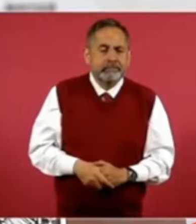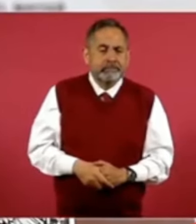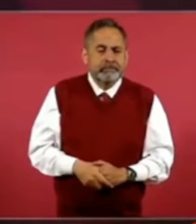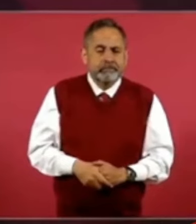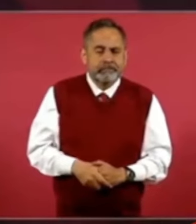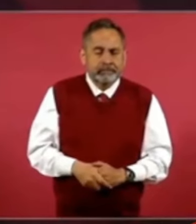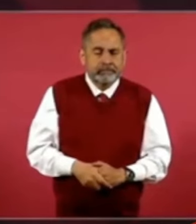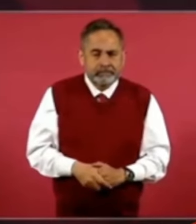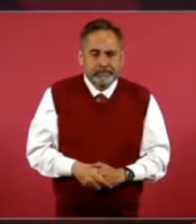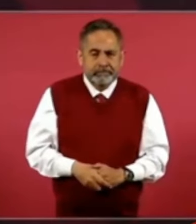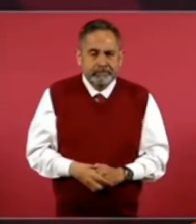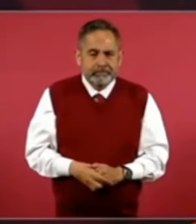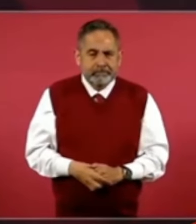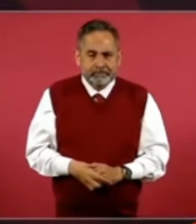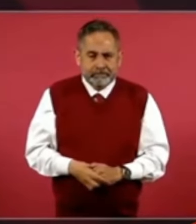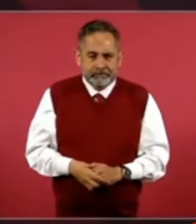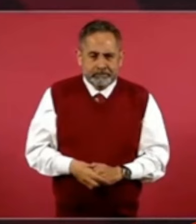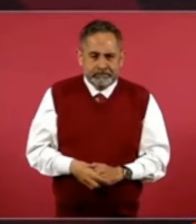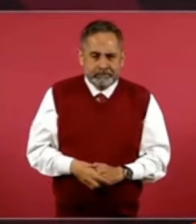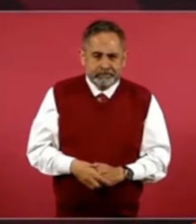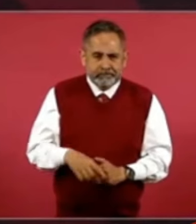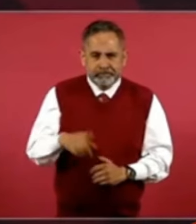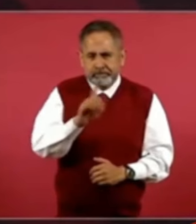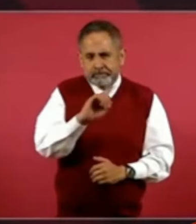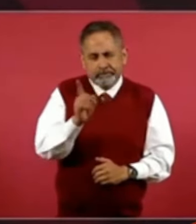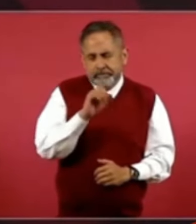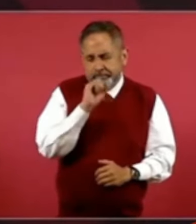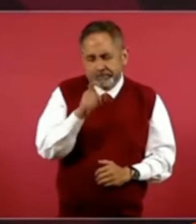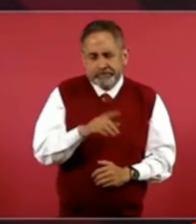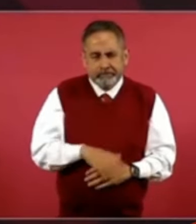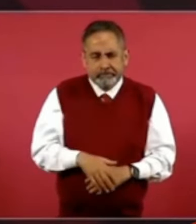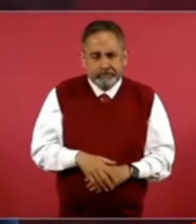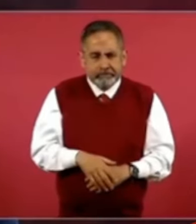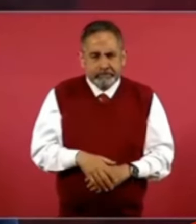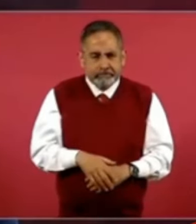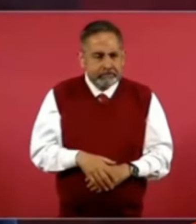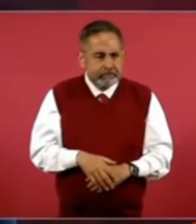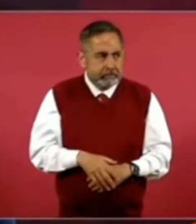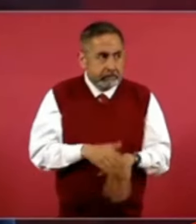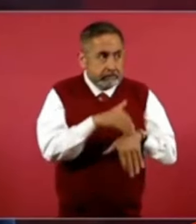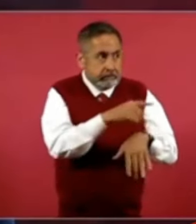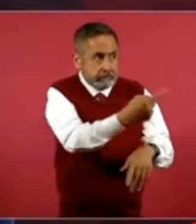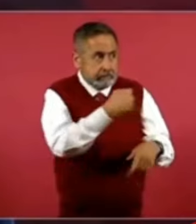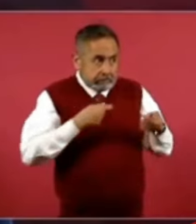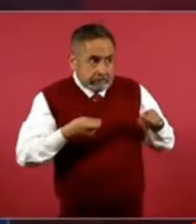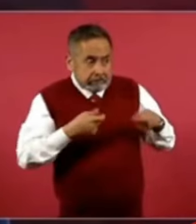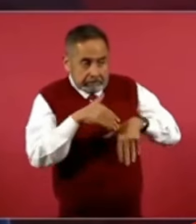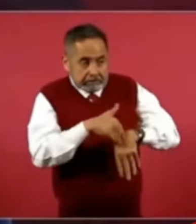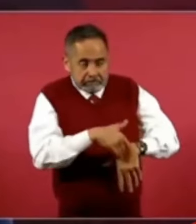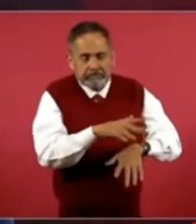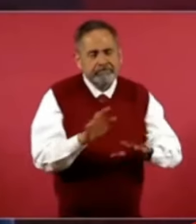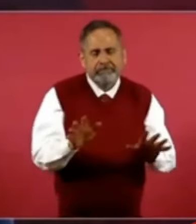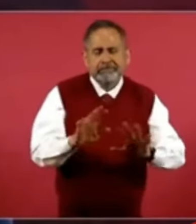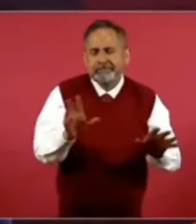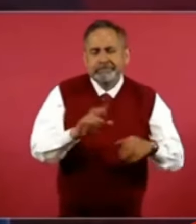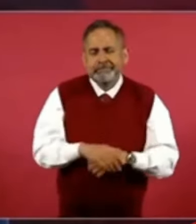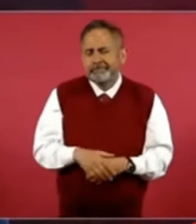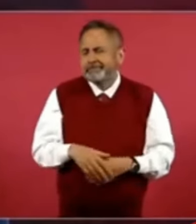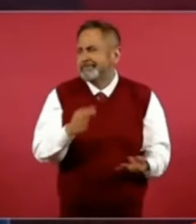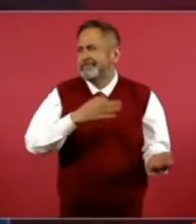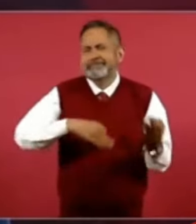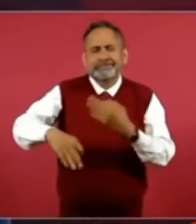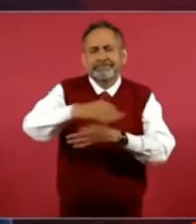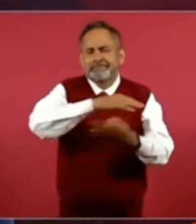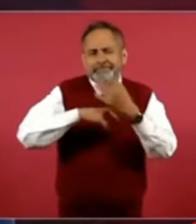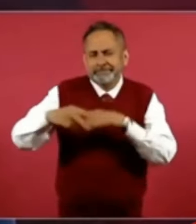van a dejarse manipular. Los trabajadores, ya todos